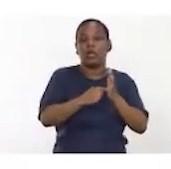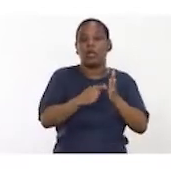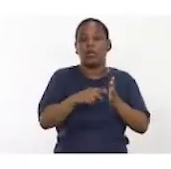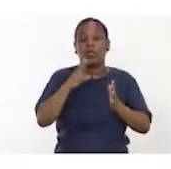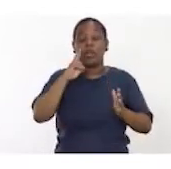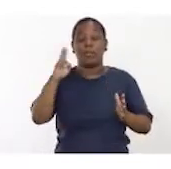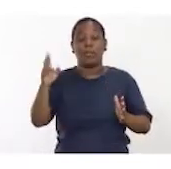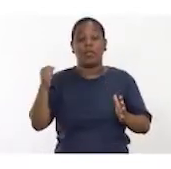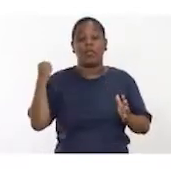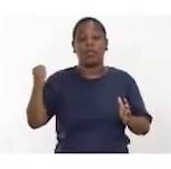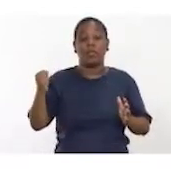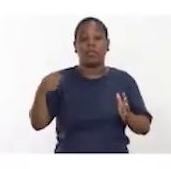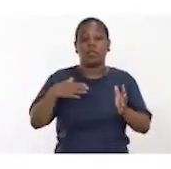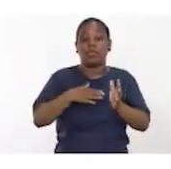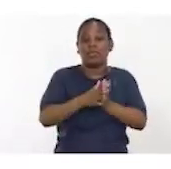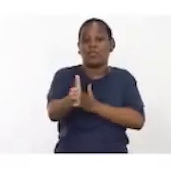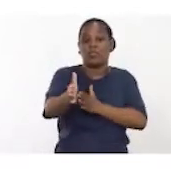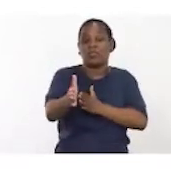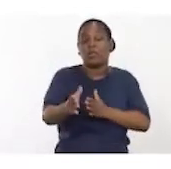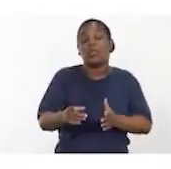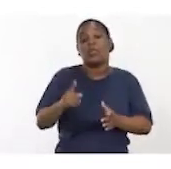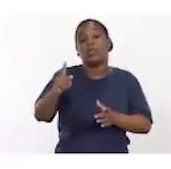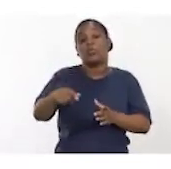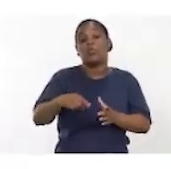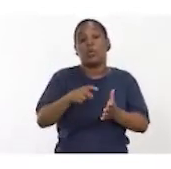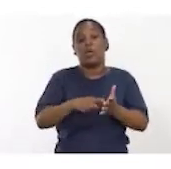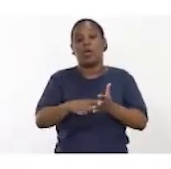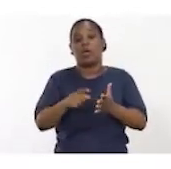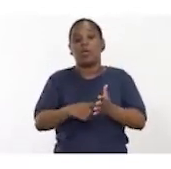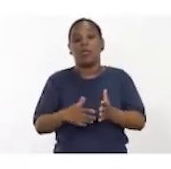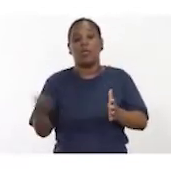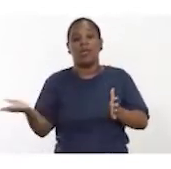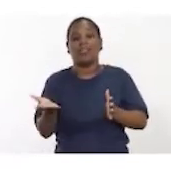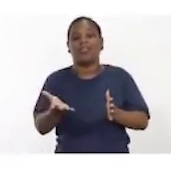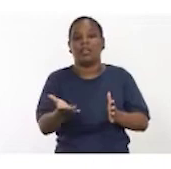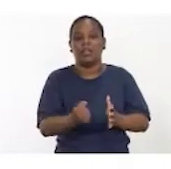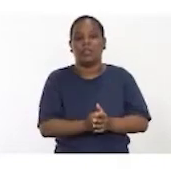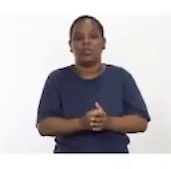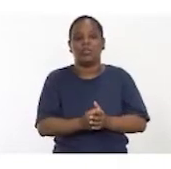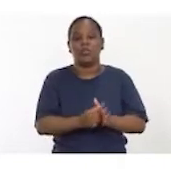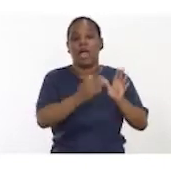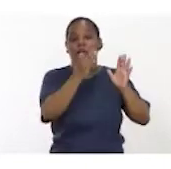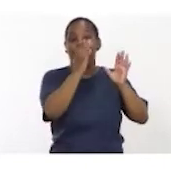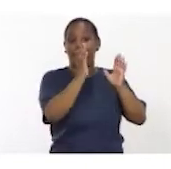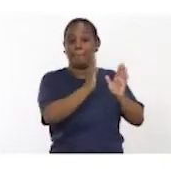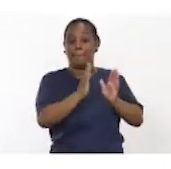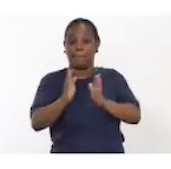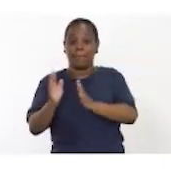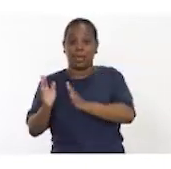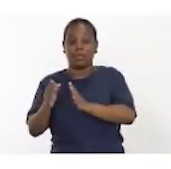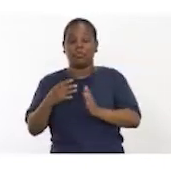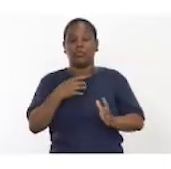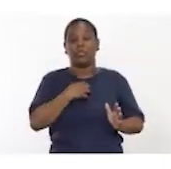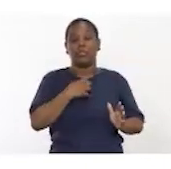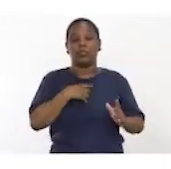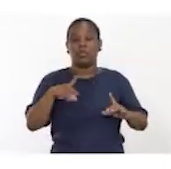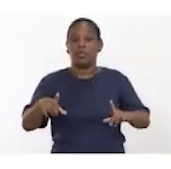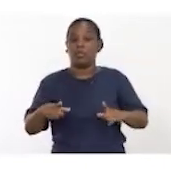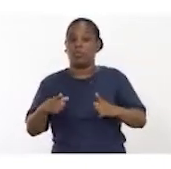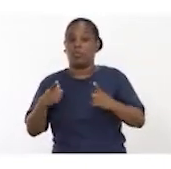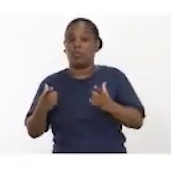de rozamiento. Calcule la aceleración. Hay pasos que debemos cumplir para